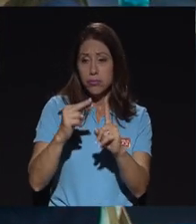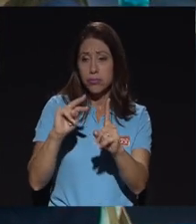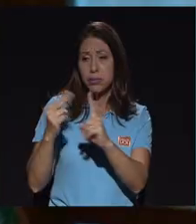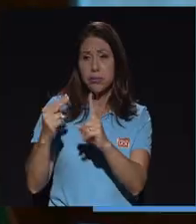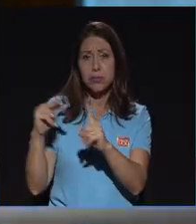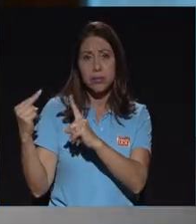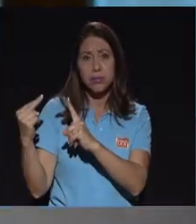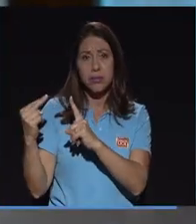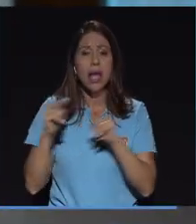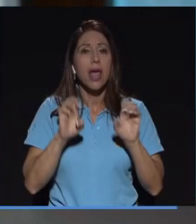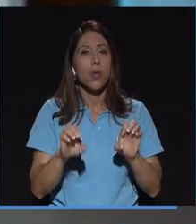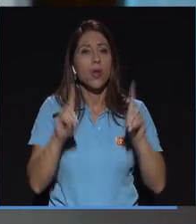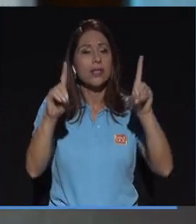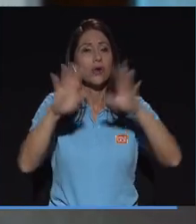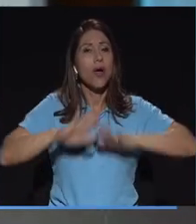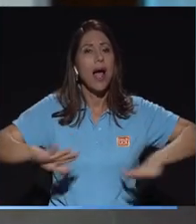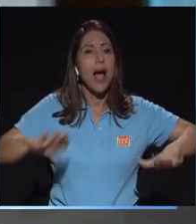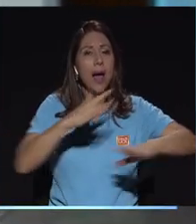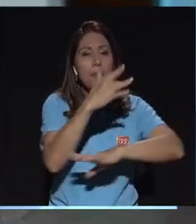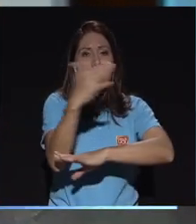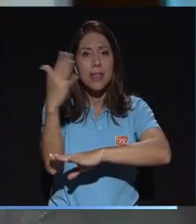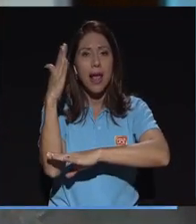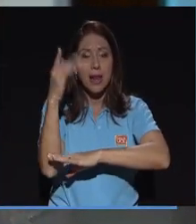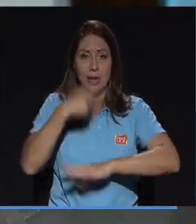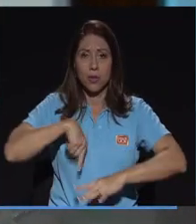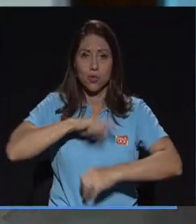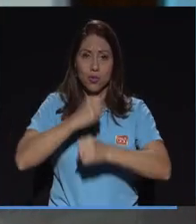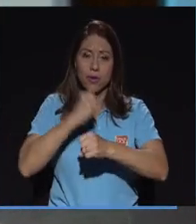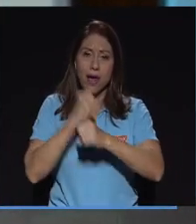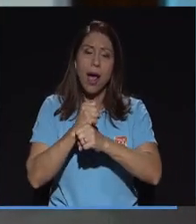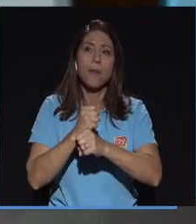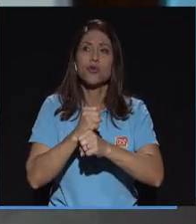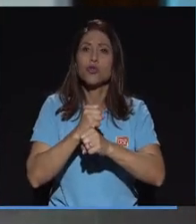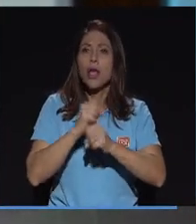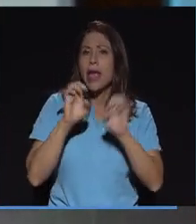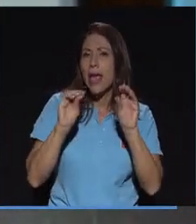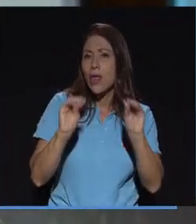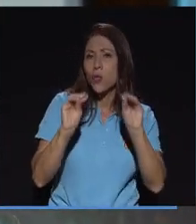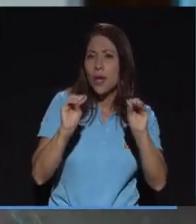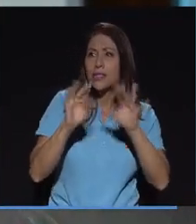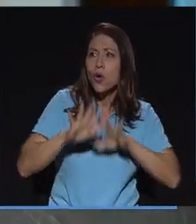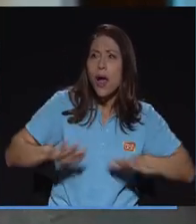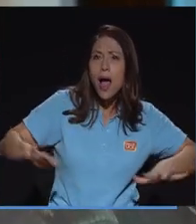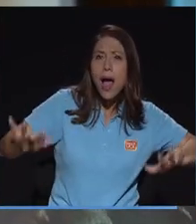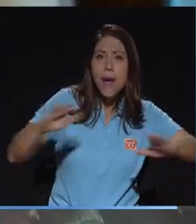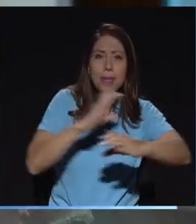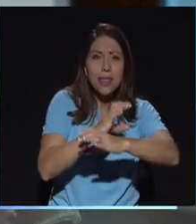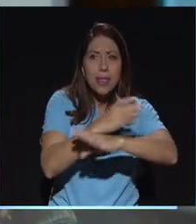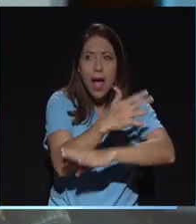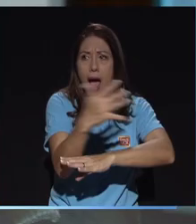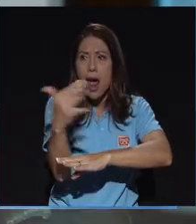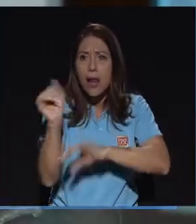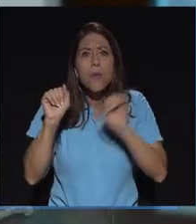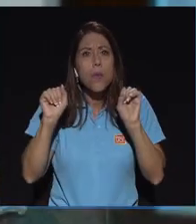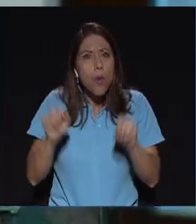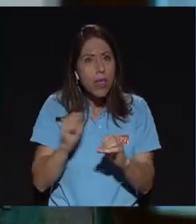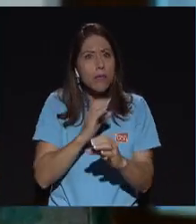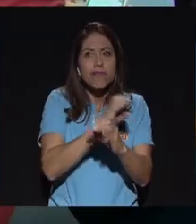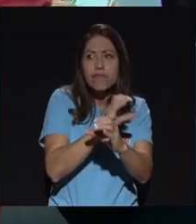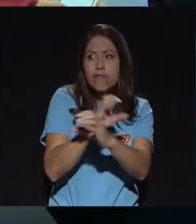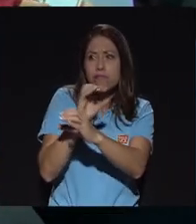ambiental, donde un poco trabajamos cómo la educación ambiental puede promover acciones a favor del